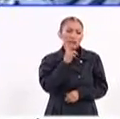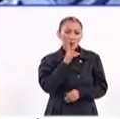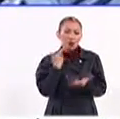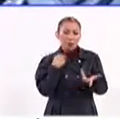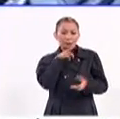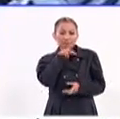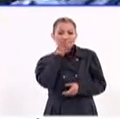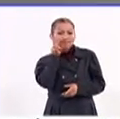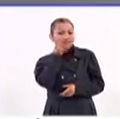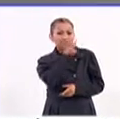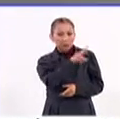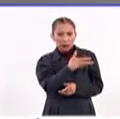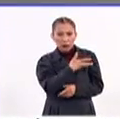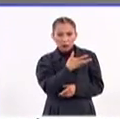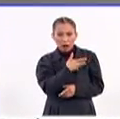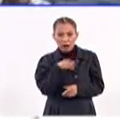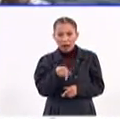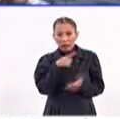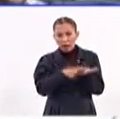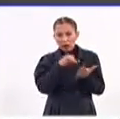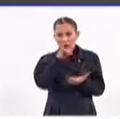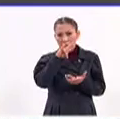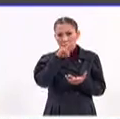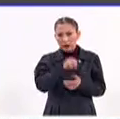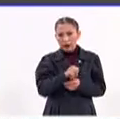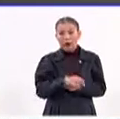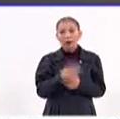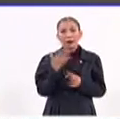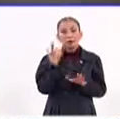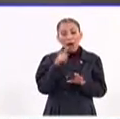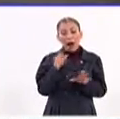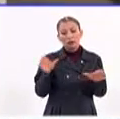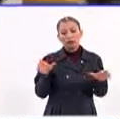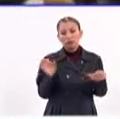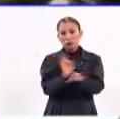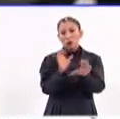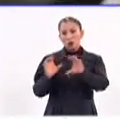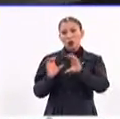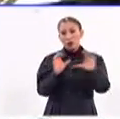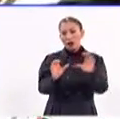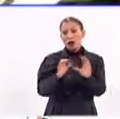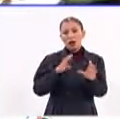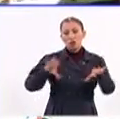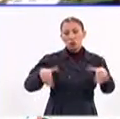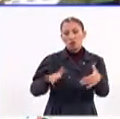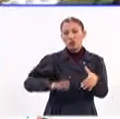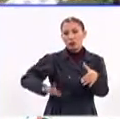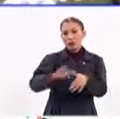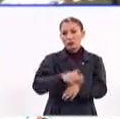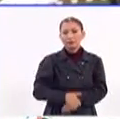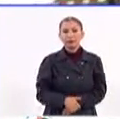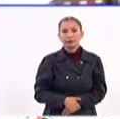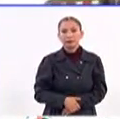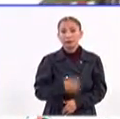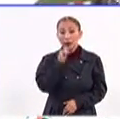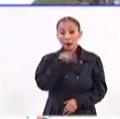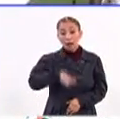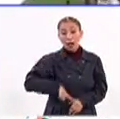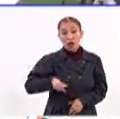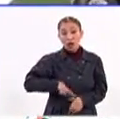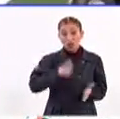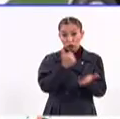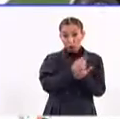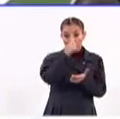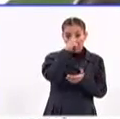la preocupación que tenemos en el Politécnico por la seguridad de nuestra comunidad. Tanto para el Gobierno